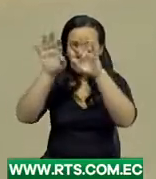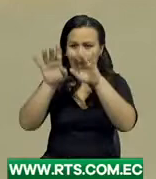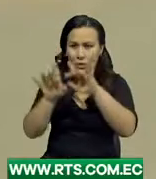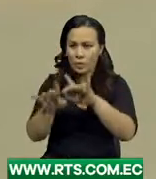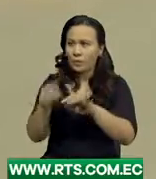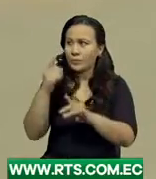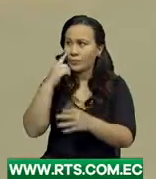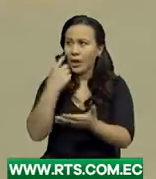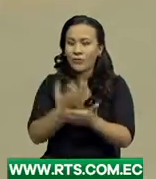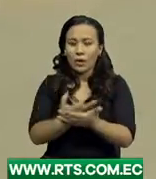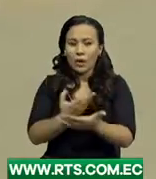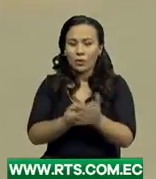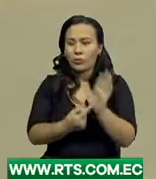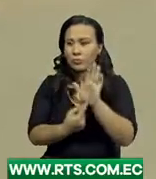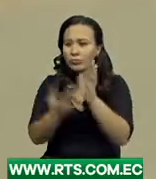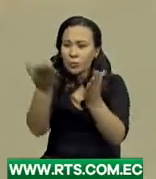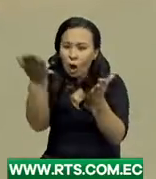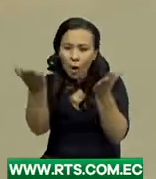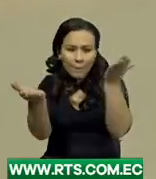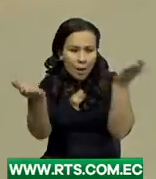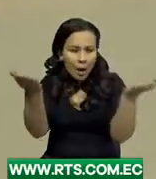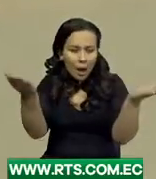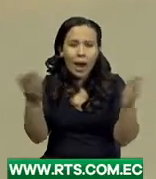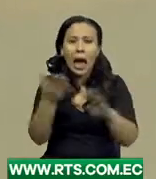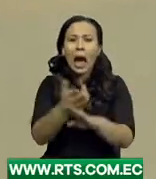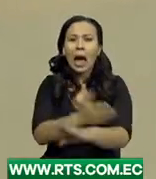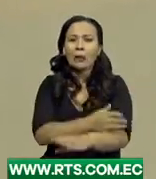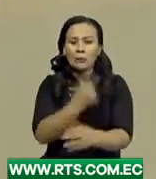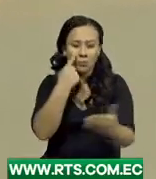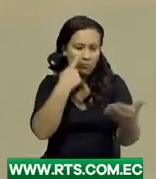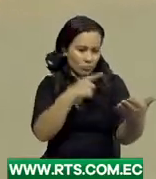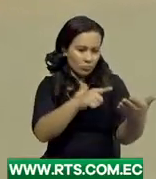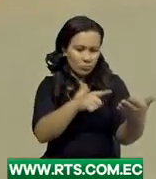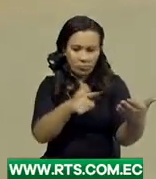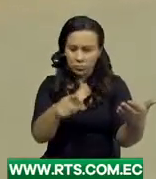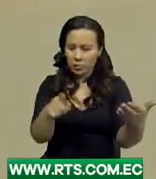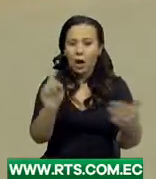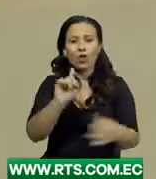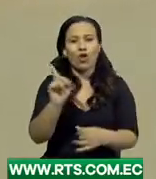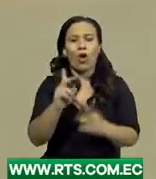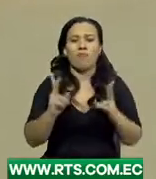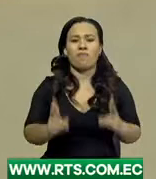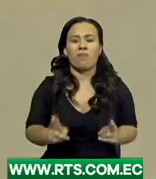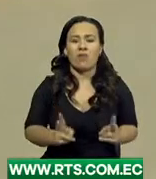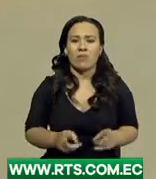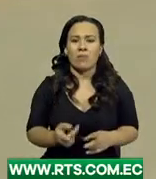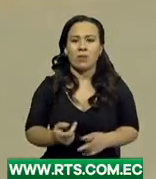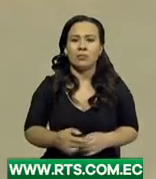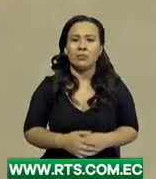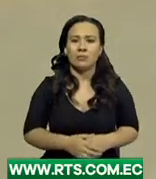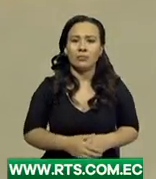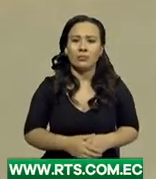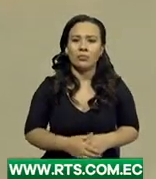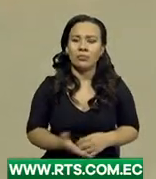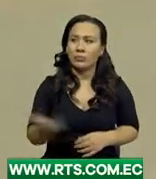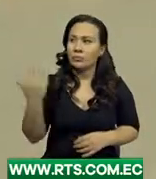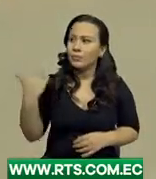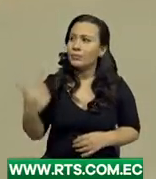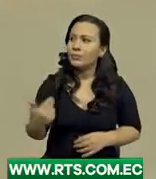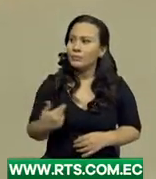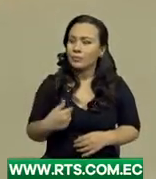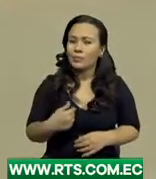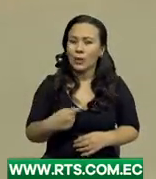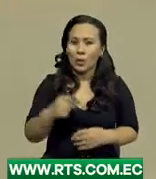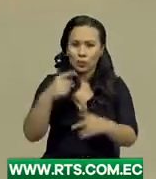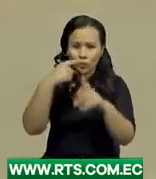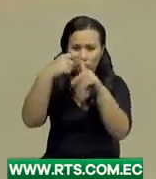entregaba planilla, uno comparaba las planillas antes de entregarla y se daba cuenta de que no es lo mismo. Inclusive muchas veces me llegué